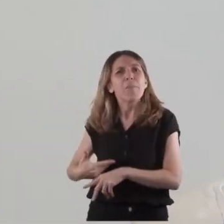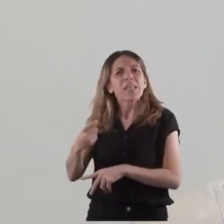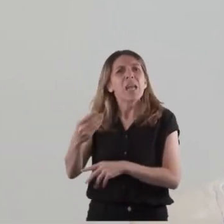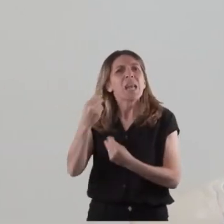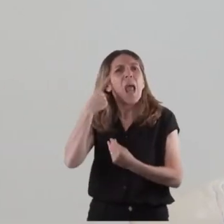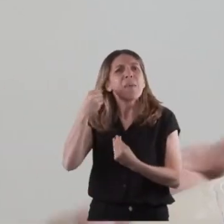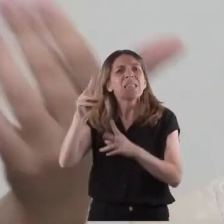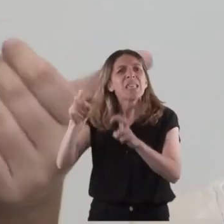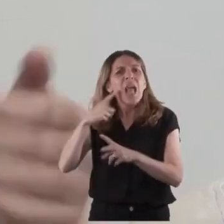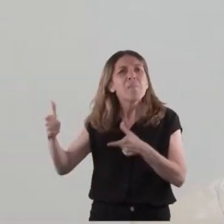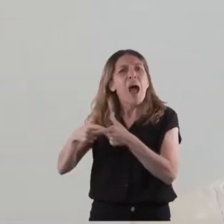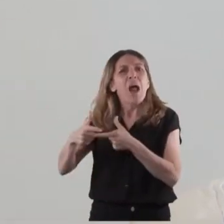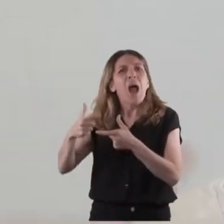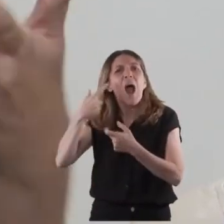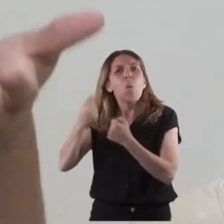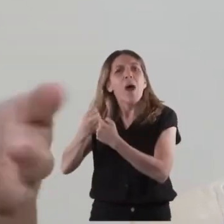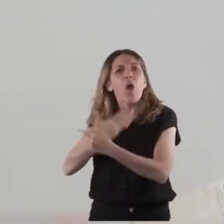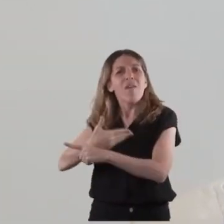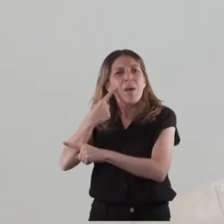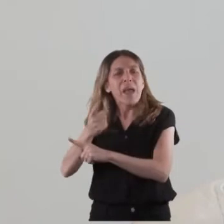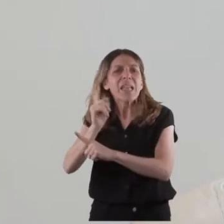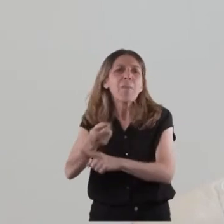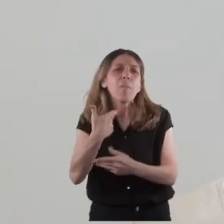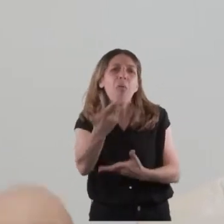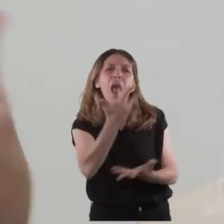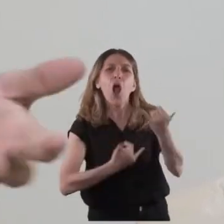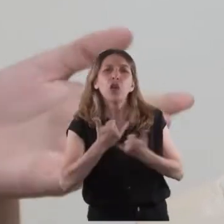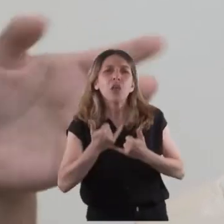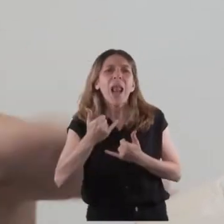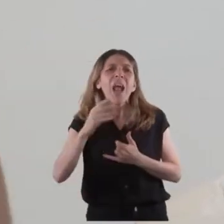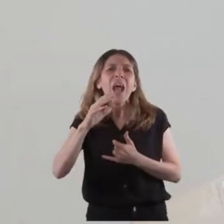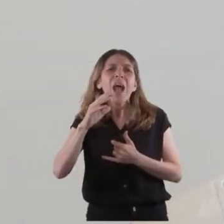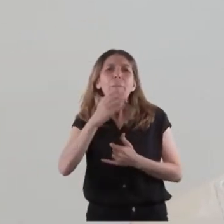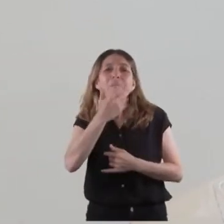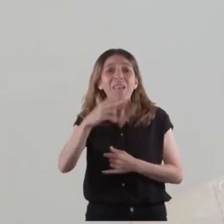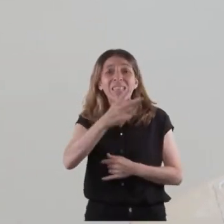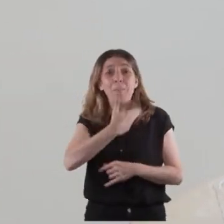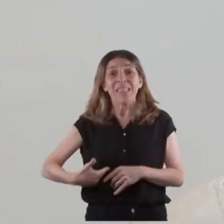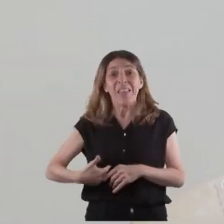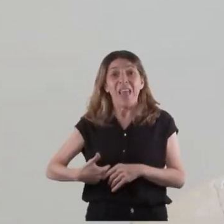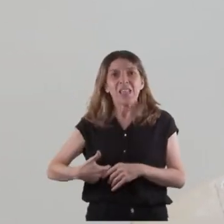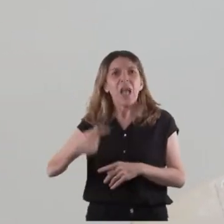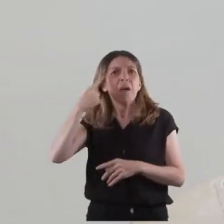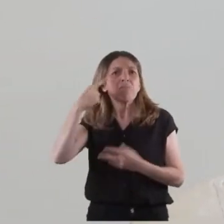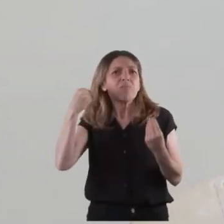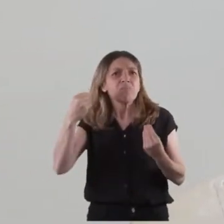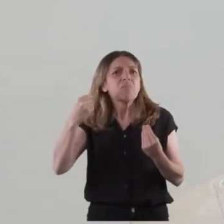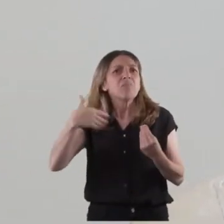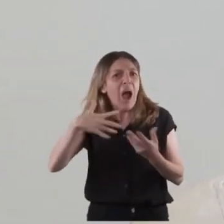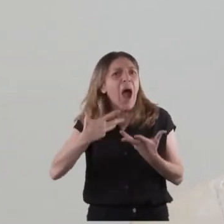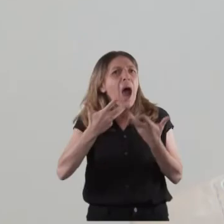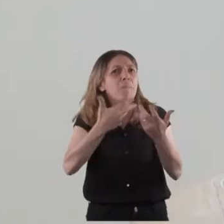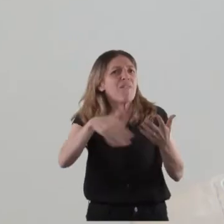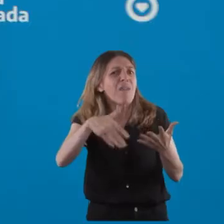y si nos puede comunicar un poco cuál es esa postura en concreto si la vicepresidenta va a acompañar o no